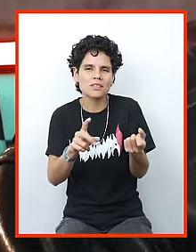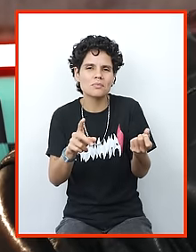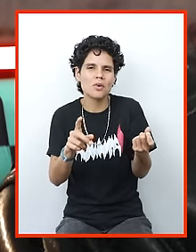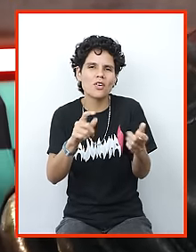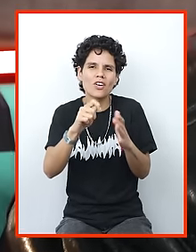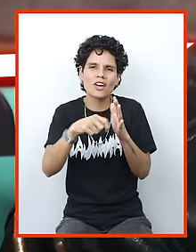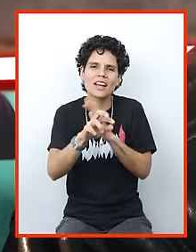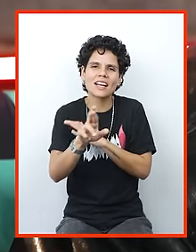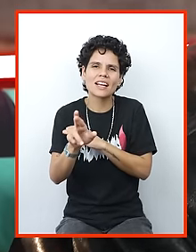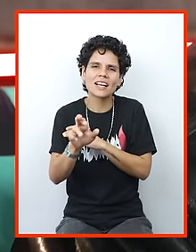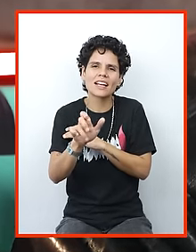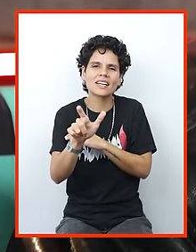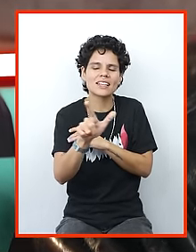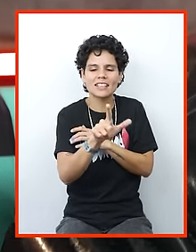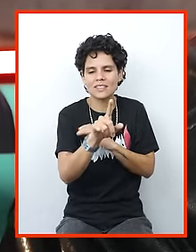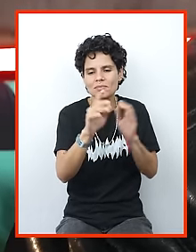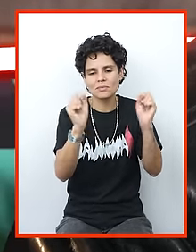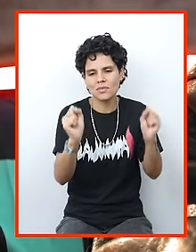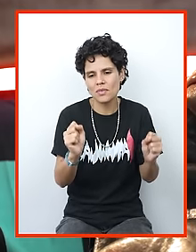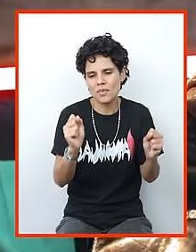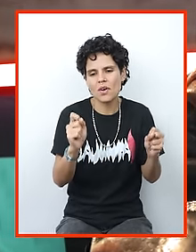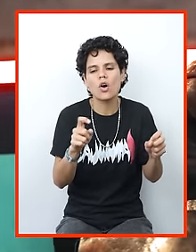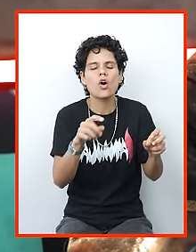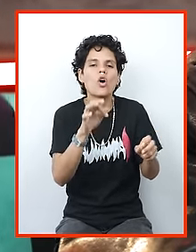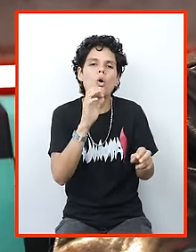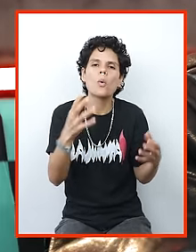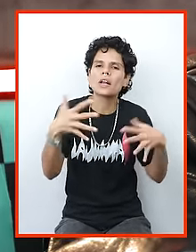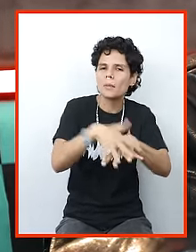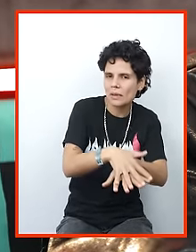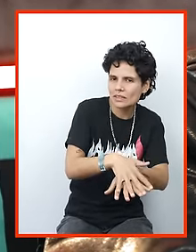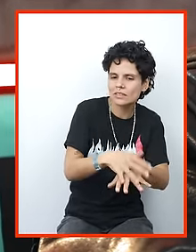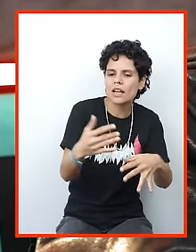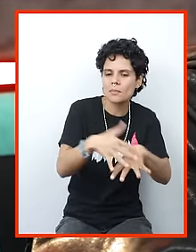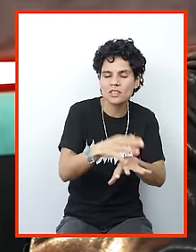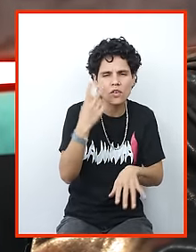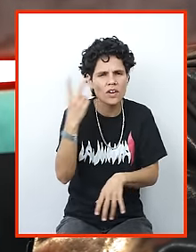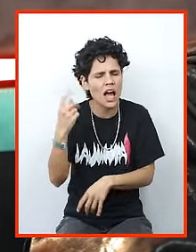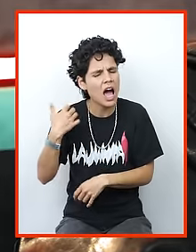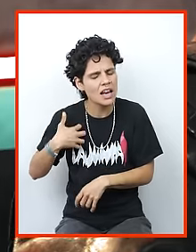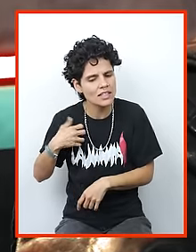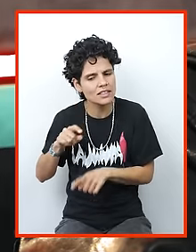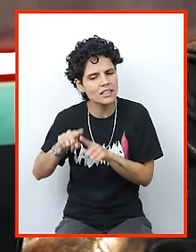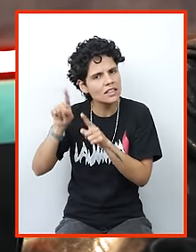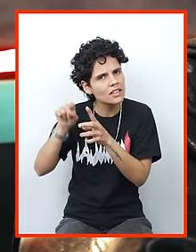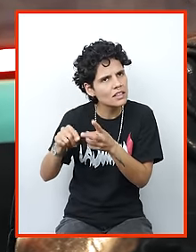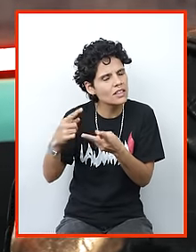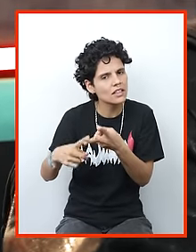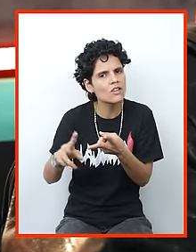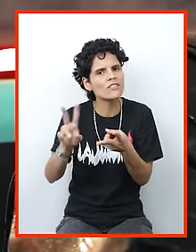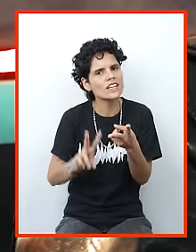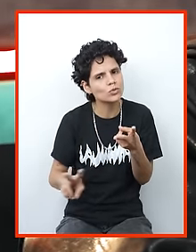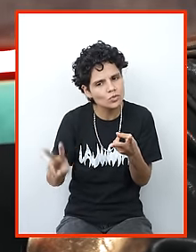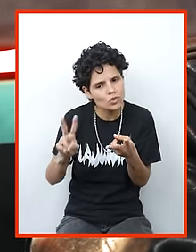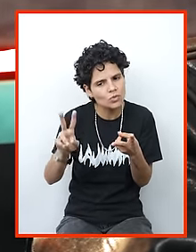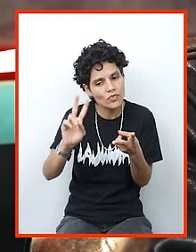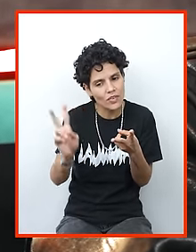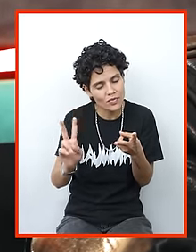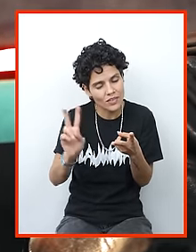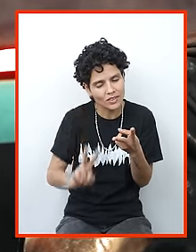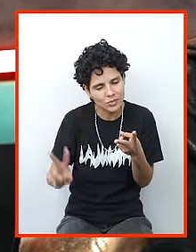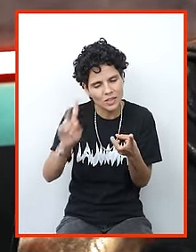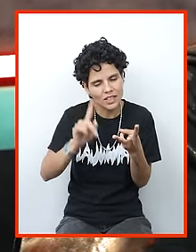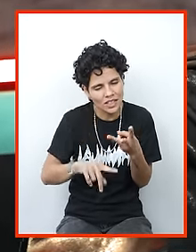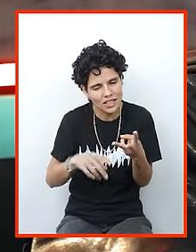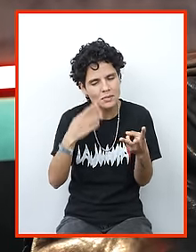para aprovechar este boom del tema y romperla. Y como que caché lo de los argentinos, de algunos cabros de Venezuela igual,